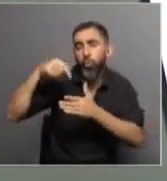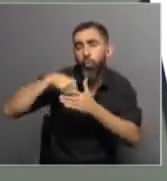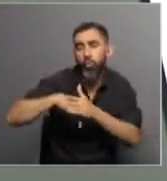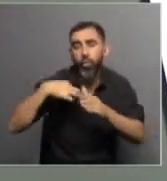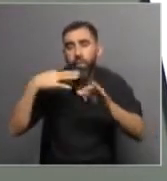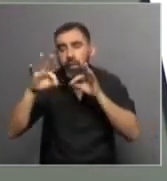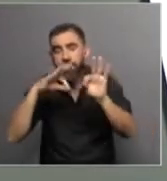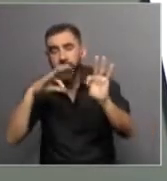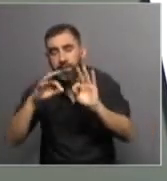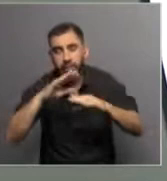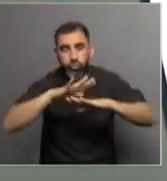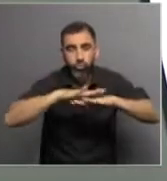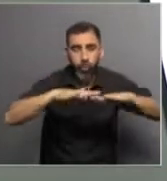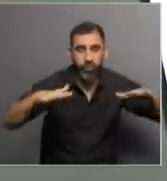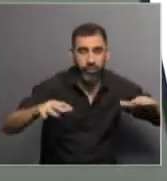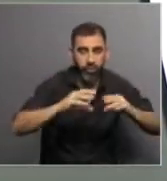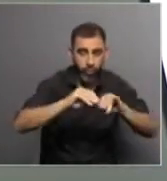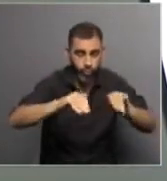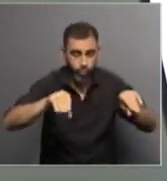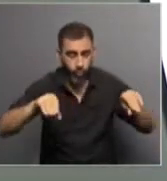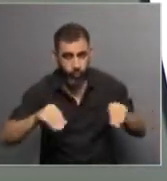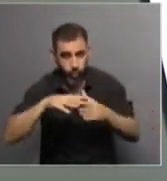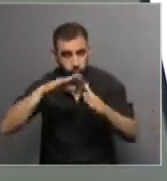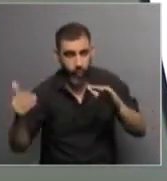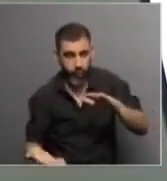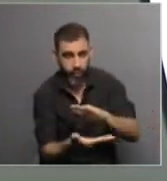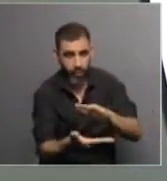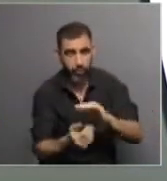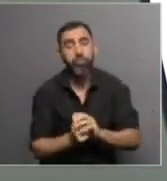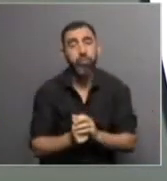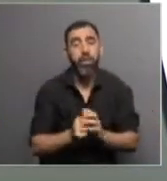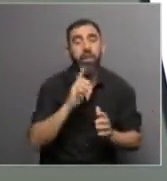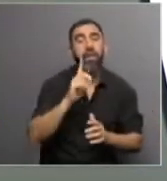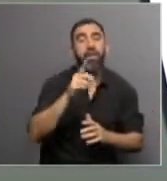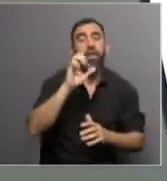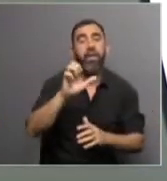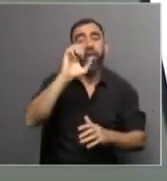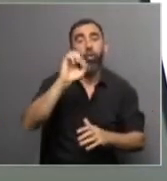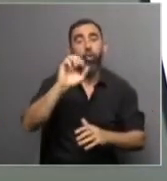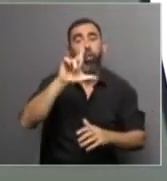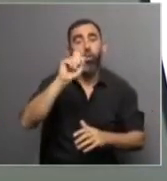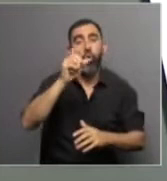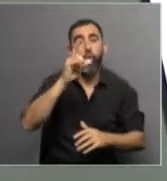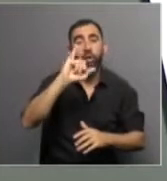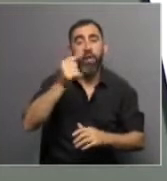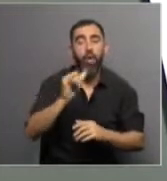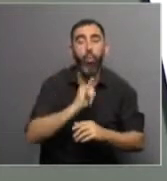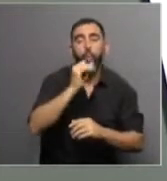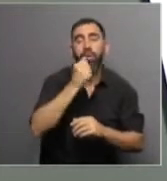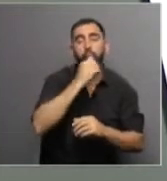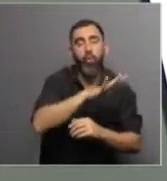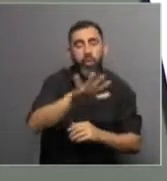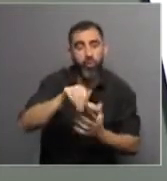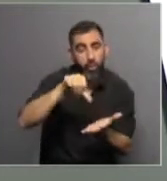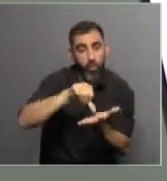detallado de superficie, suelo y subsuelo. La geología nos está narrando la historia de un país que